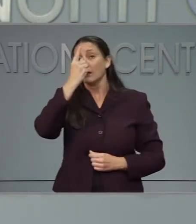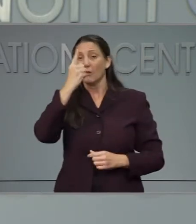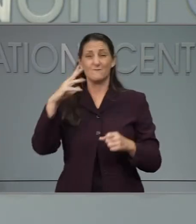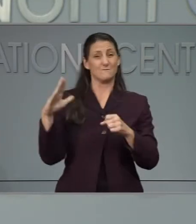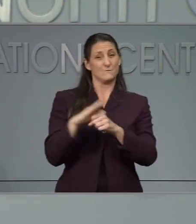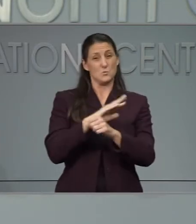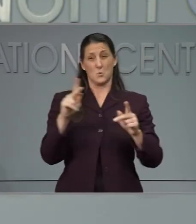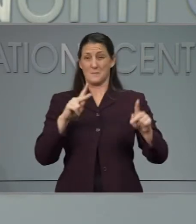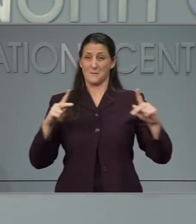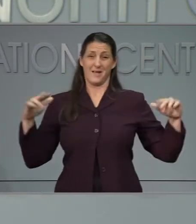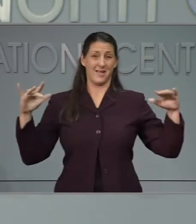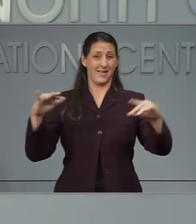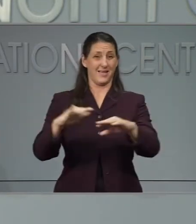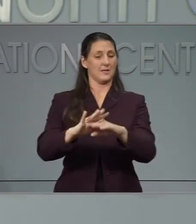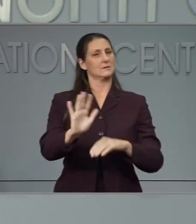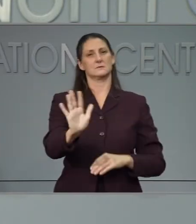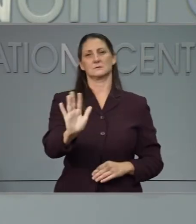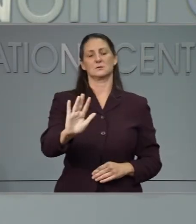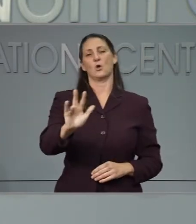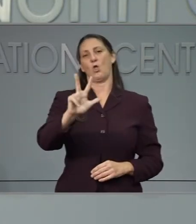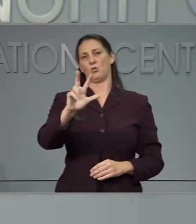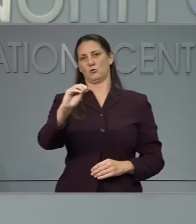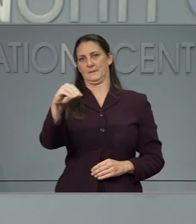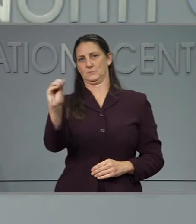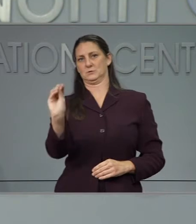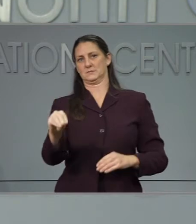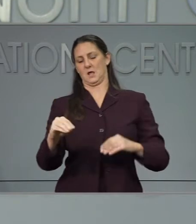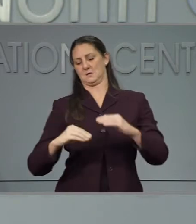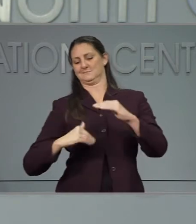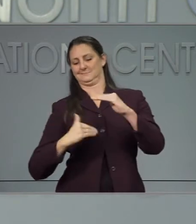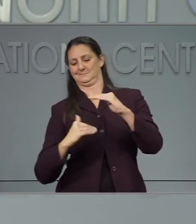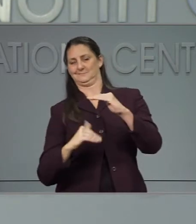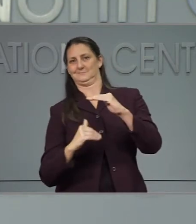Y esto forma parte de este